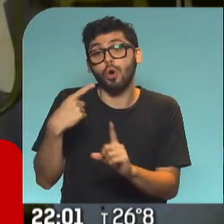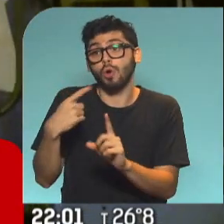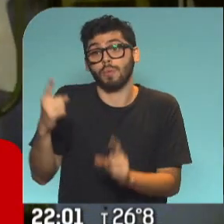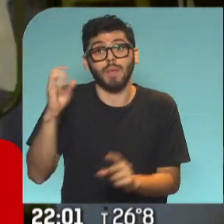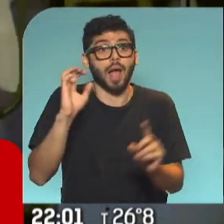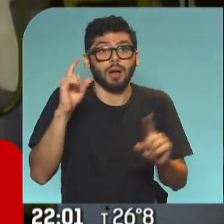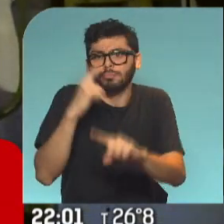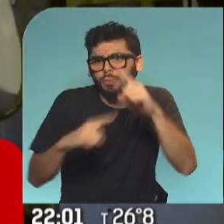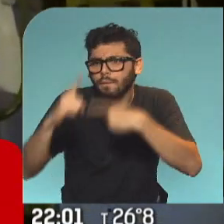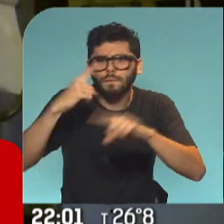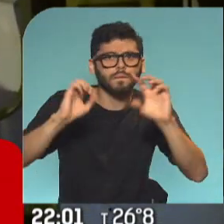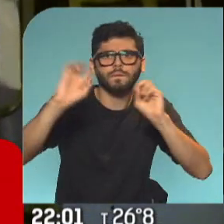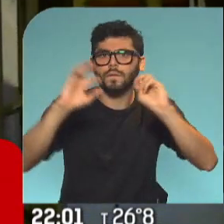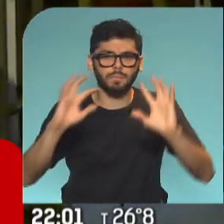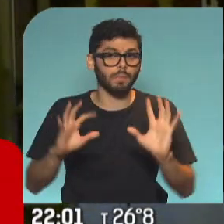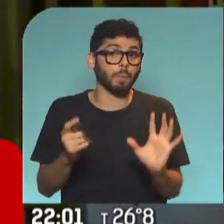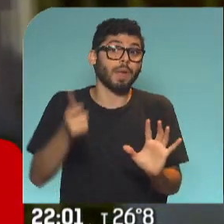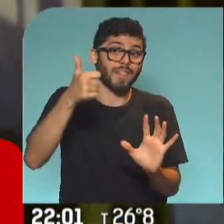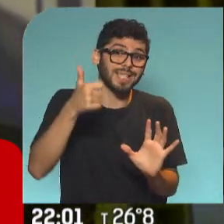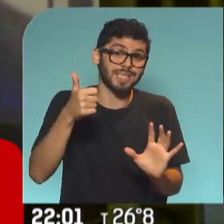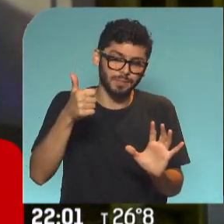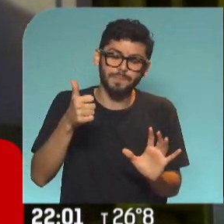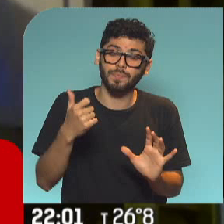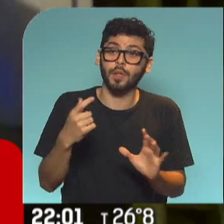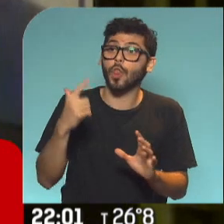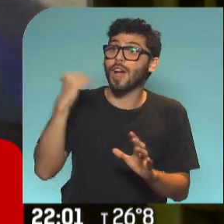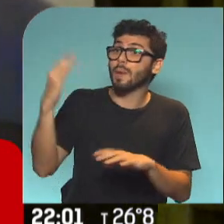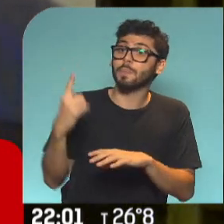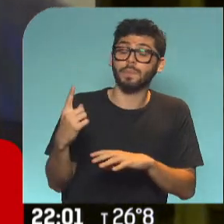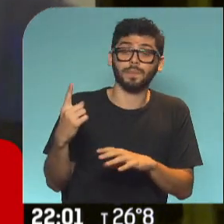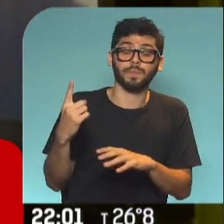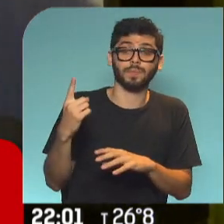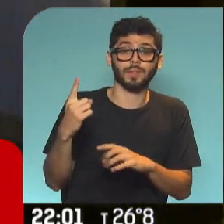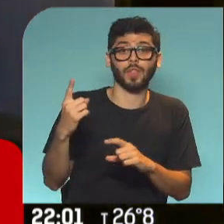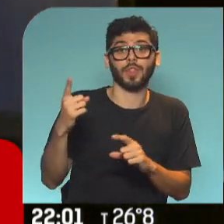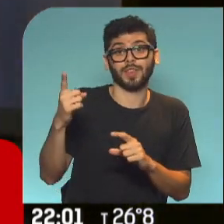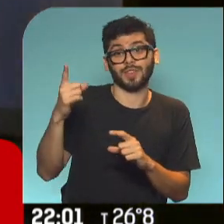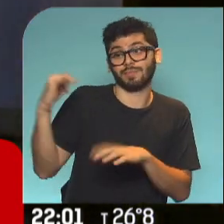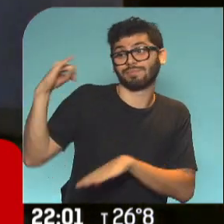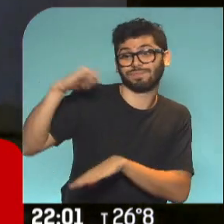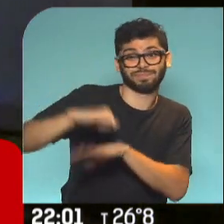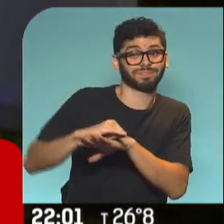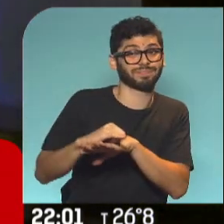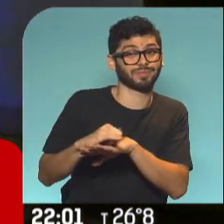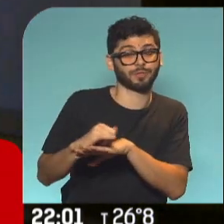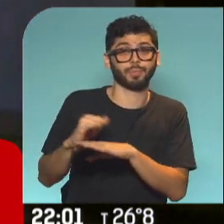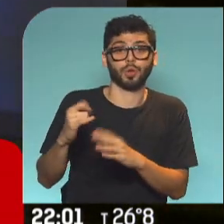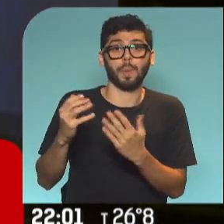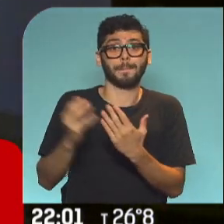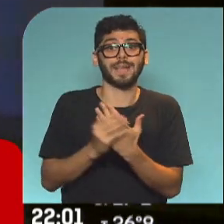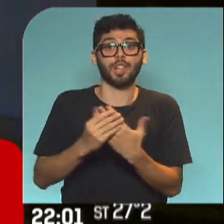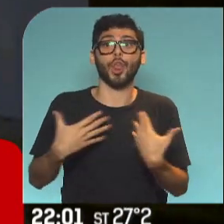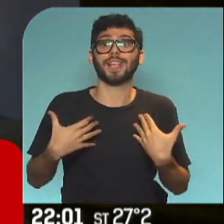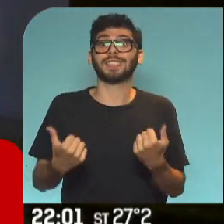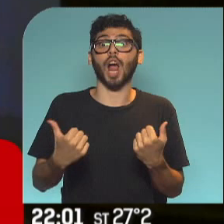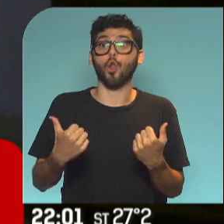logística, ¿no? Es la primera llegada de vacunas desde el exterior, luego del cambio de titular en el Ministerio de